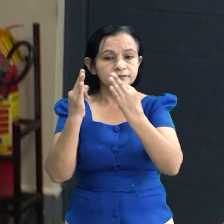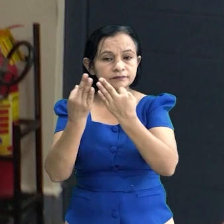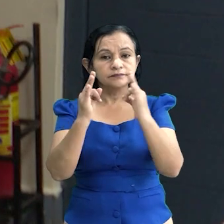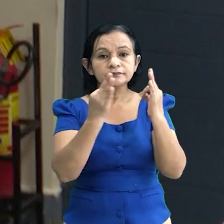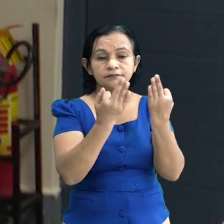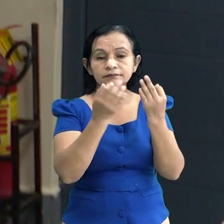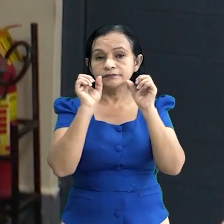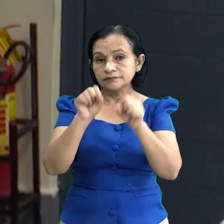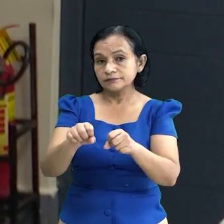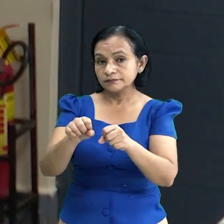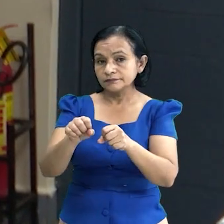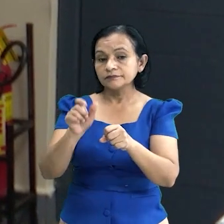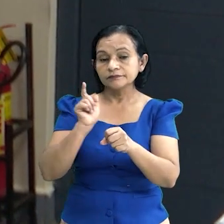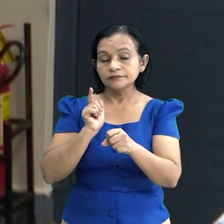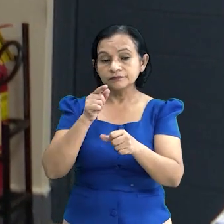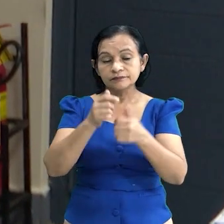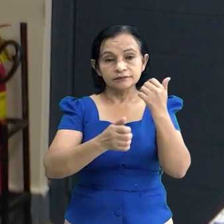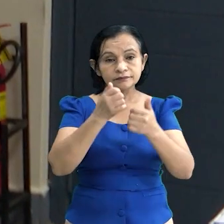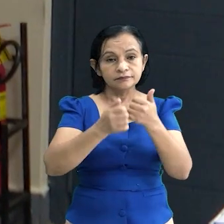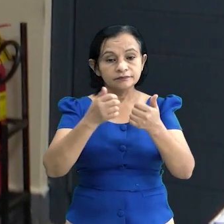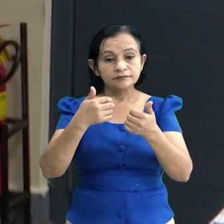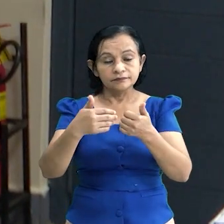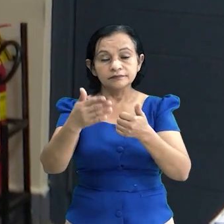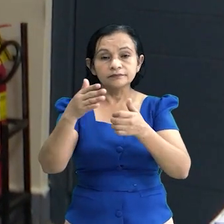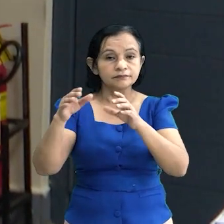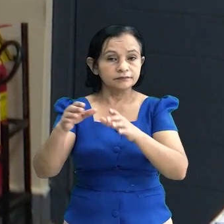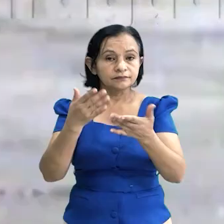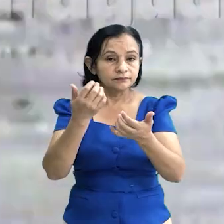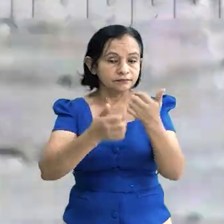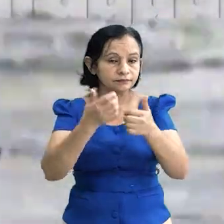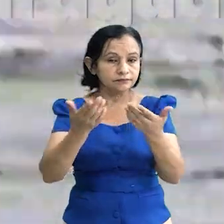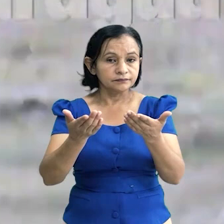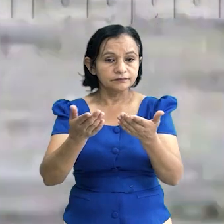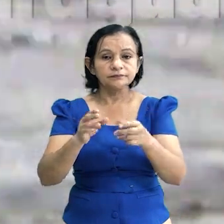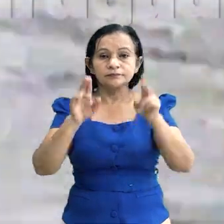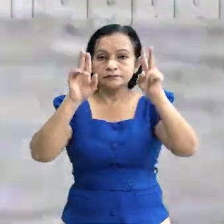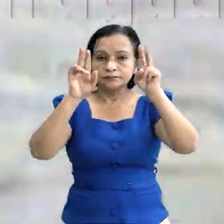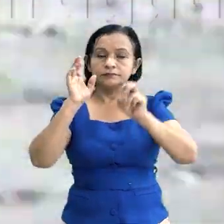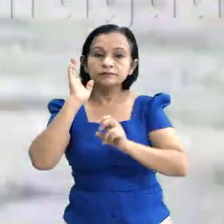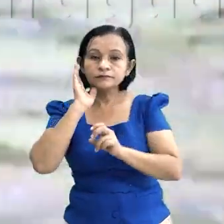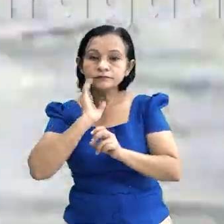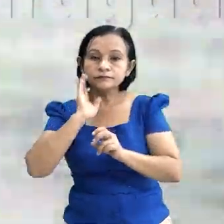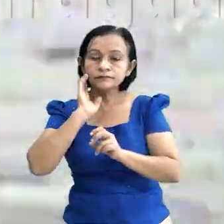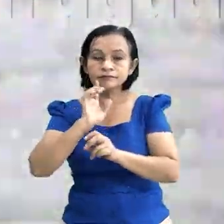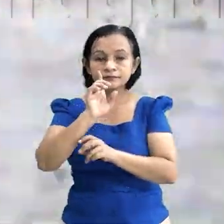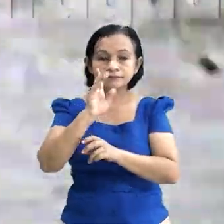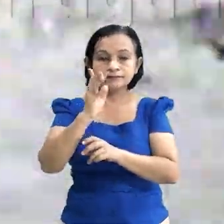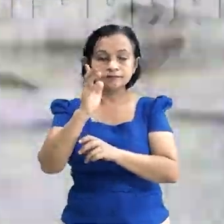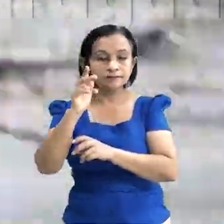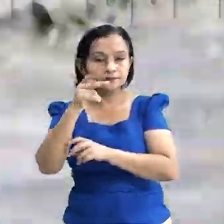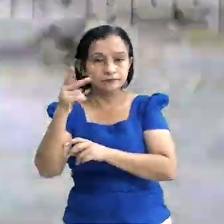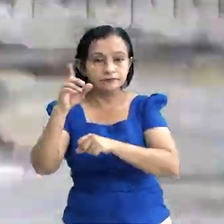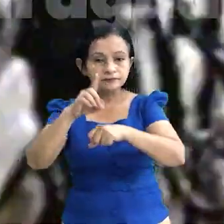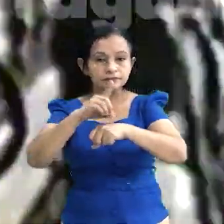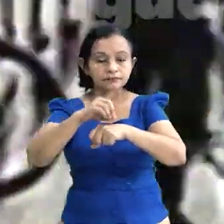que pueden salir afectadas producto de un evento adverso. En base a su experiencia de 1998,